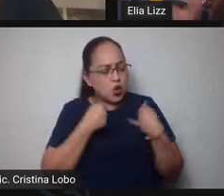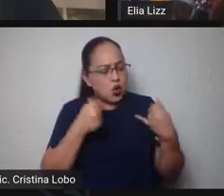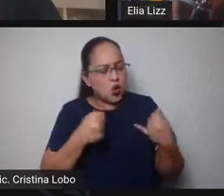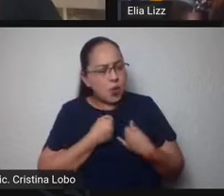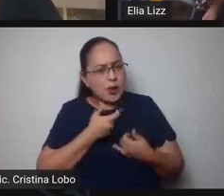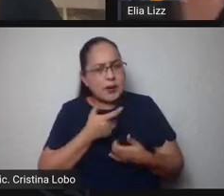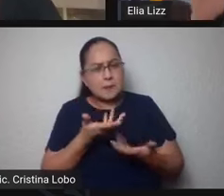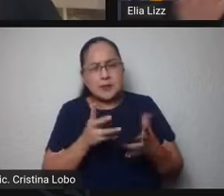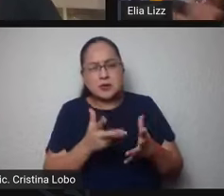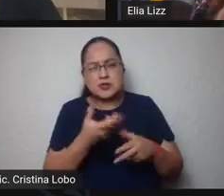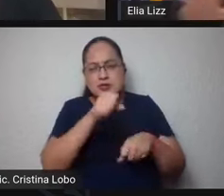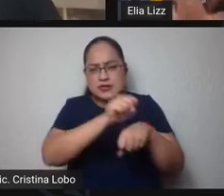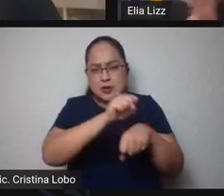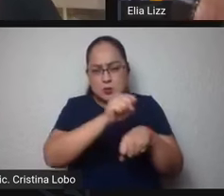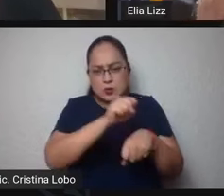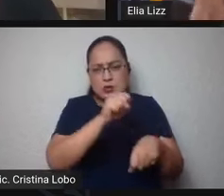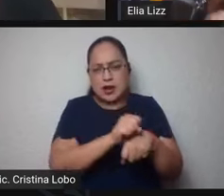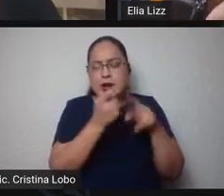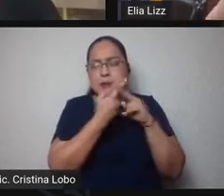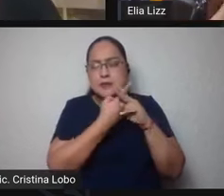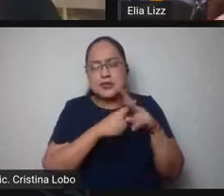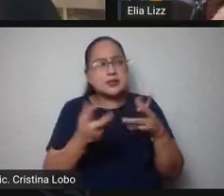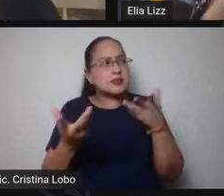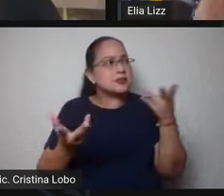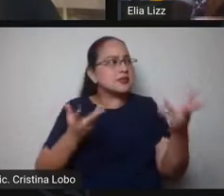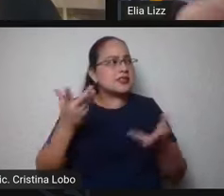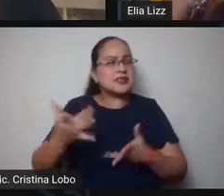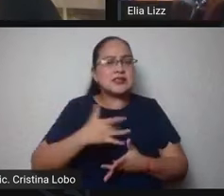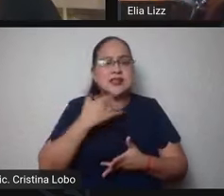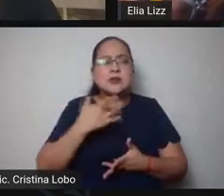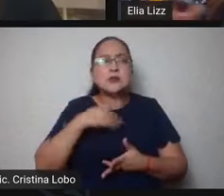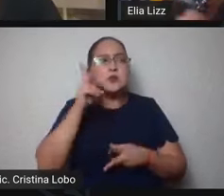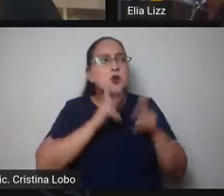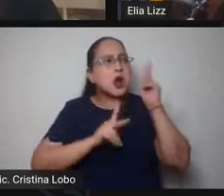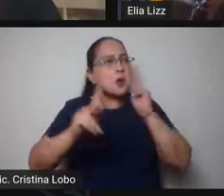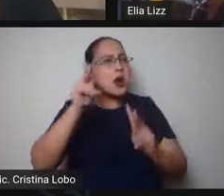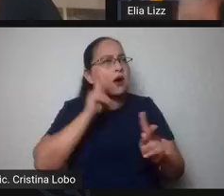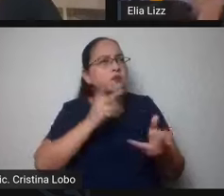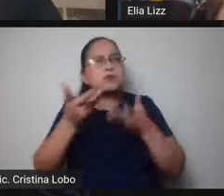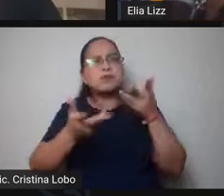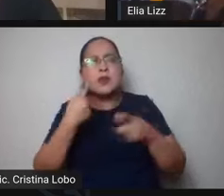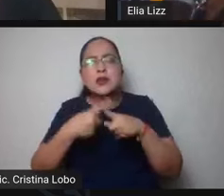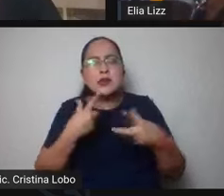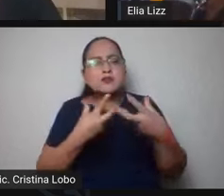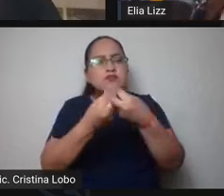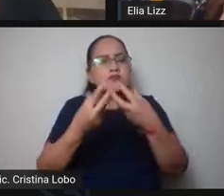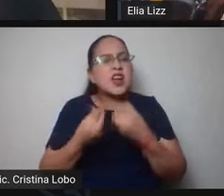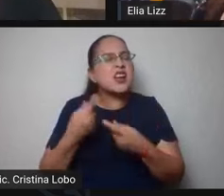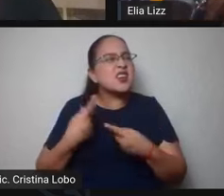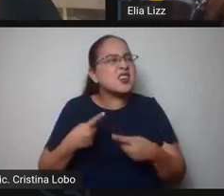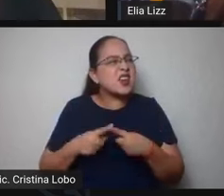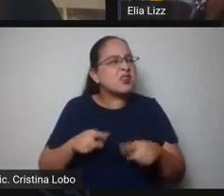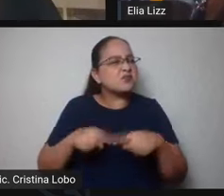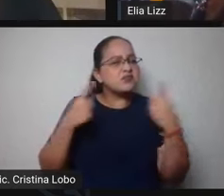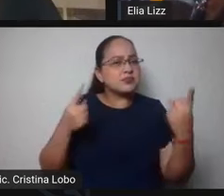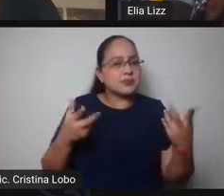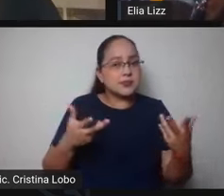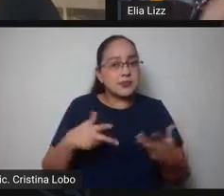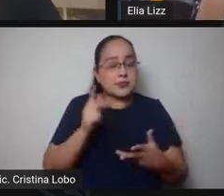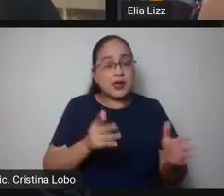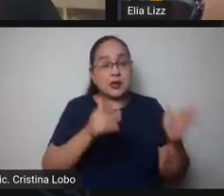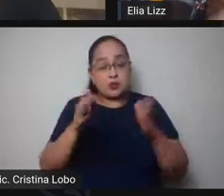en la secundaria. Como que es el momento en el que están explorando con quién me llevo, con quién no, pero en la